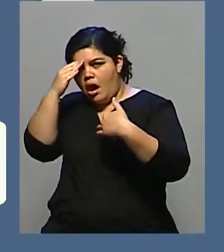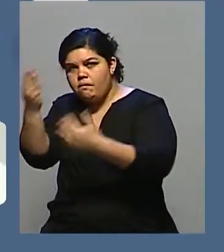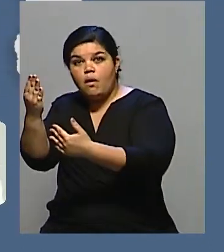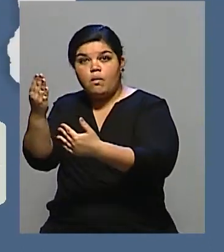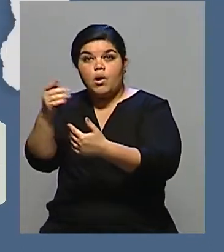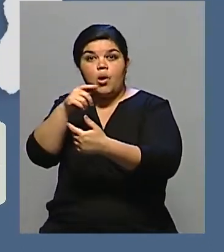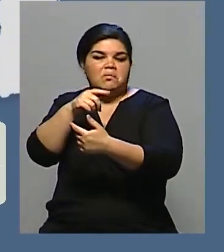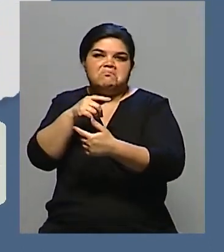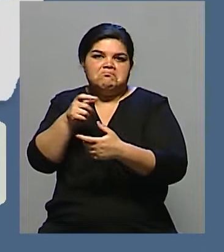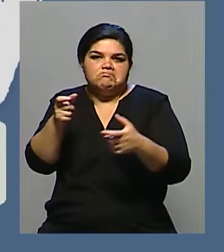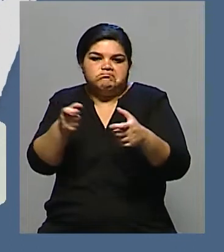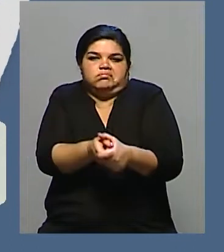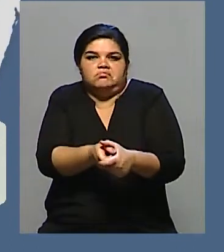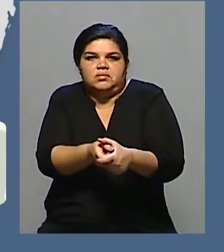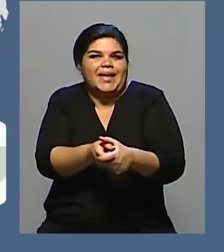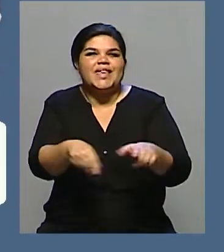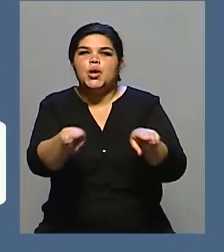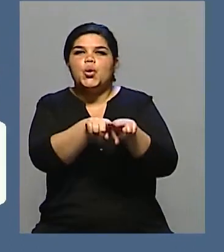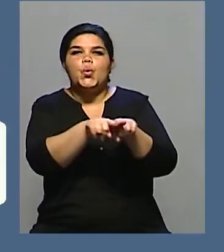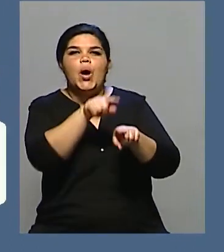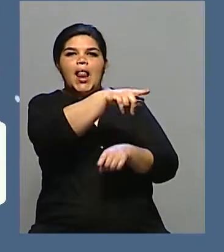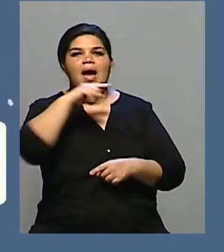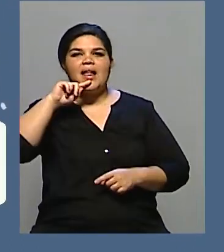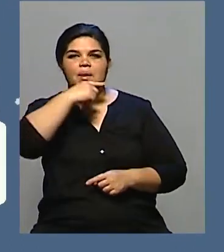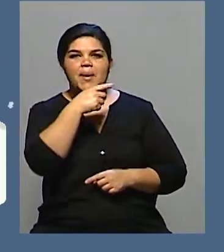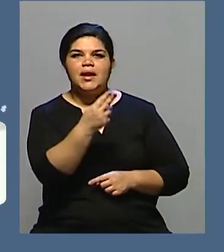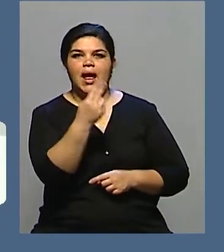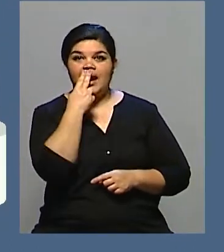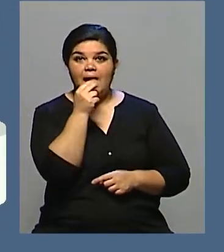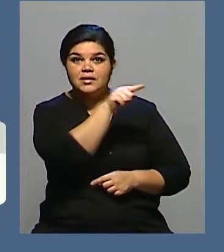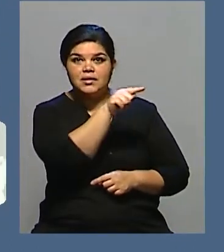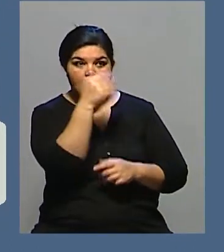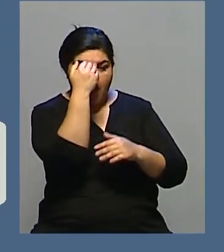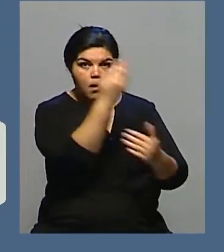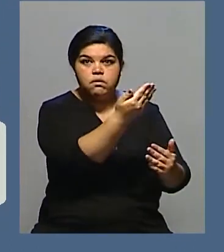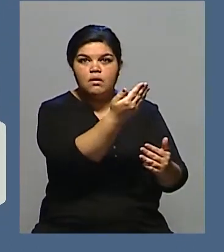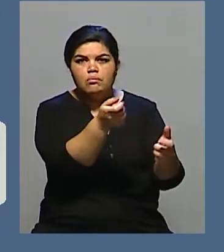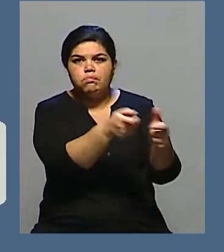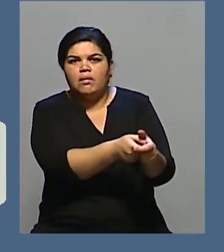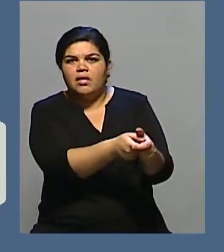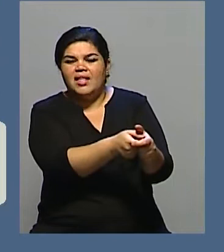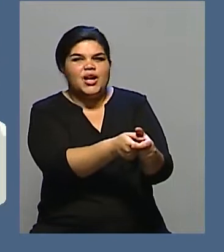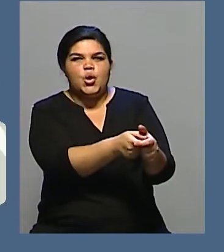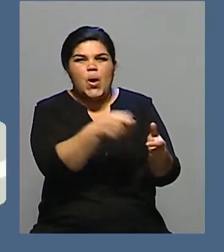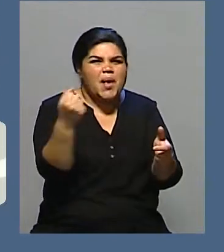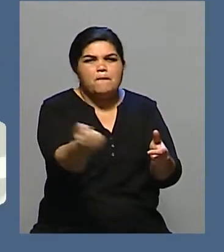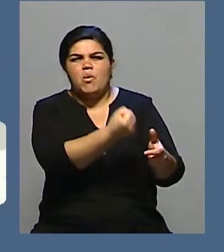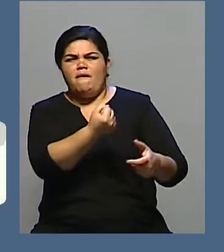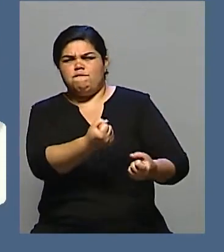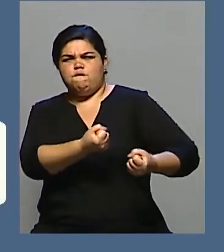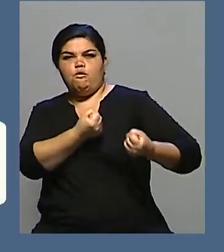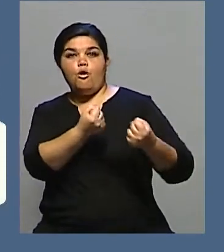en Alemania. No representan una corriente importante a nivel político y no son